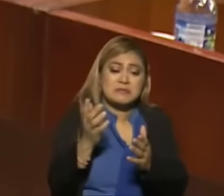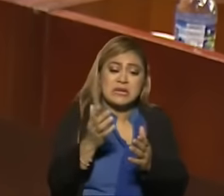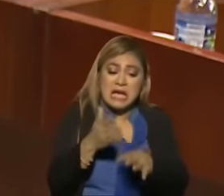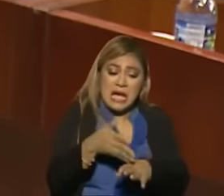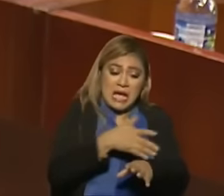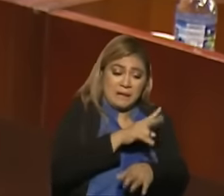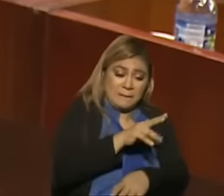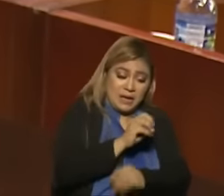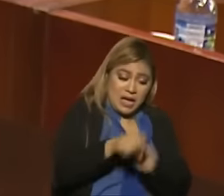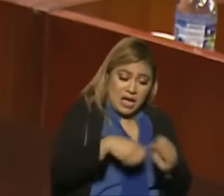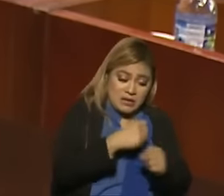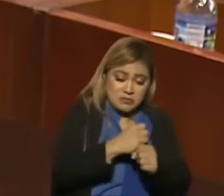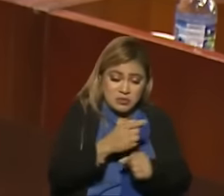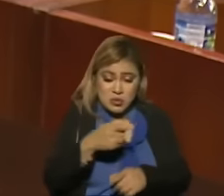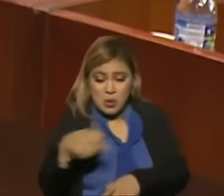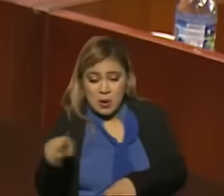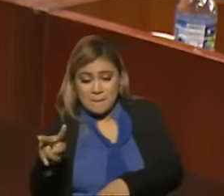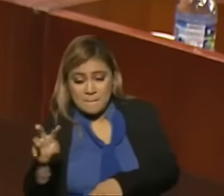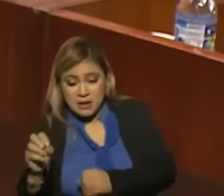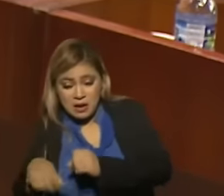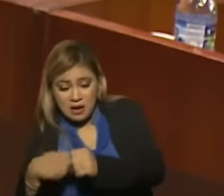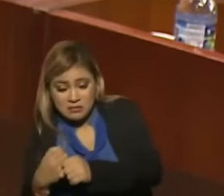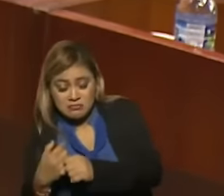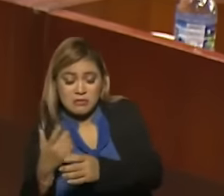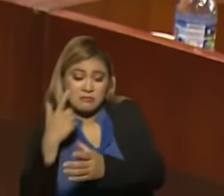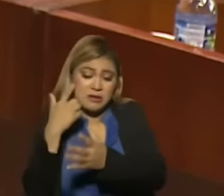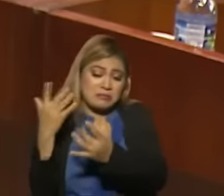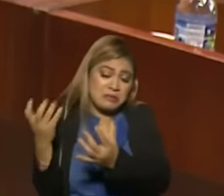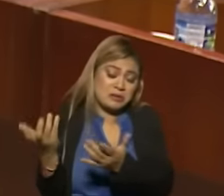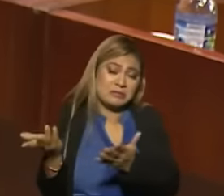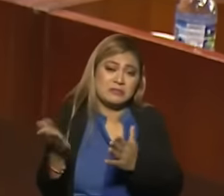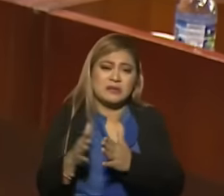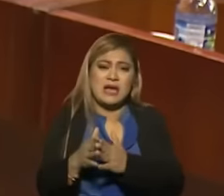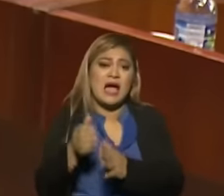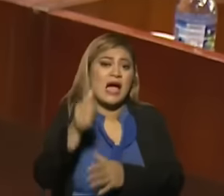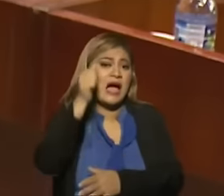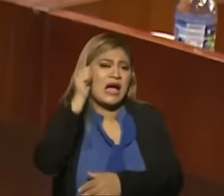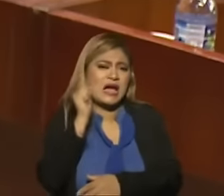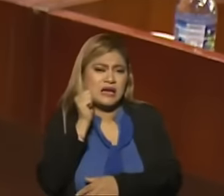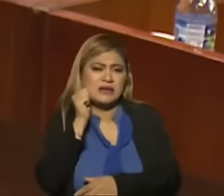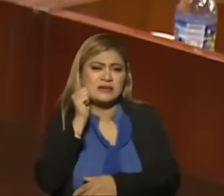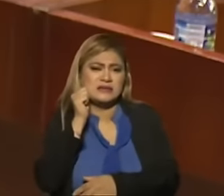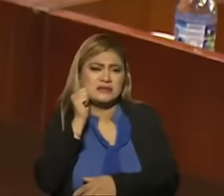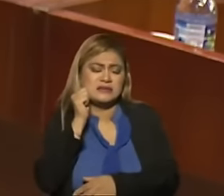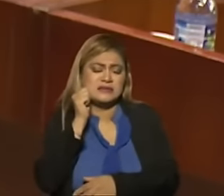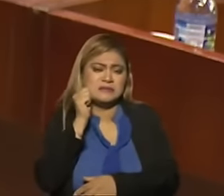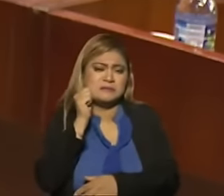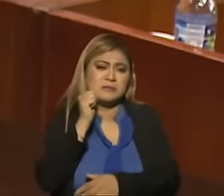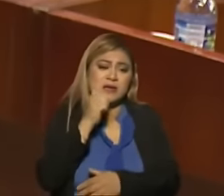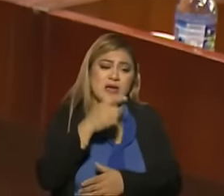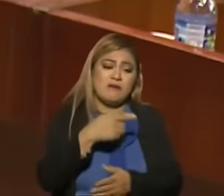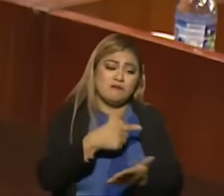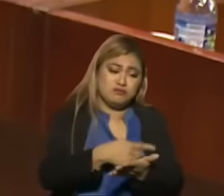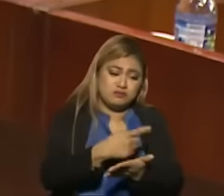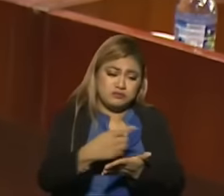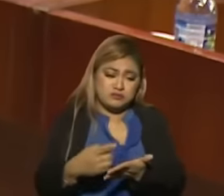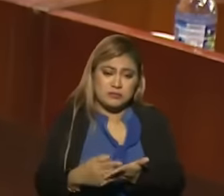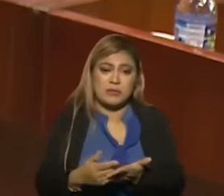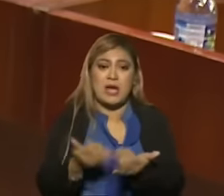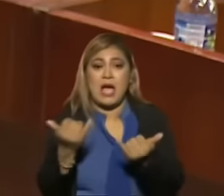descrito, y ayer no fue debatido por colegas diputados, va en violación de varios